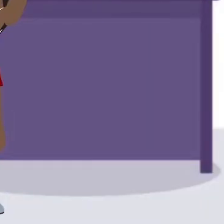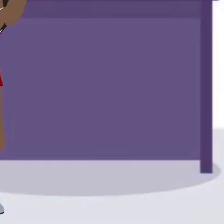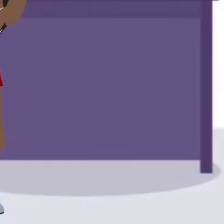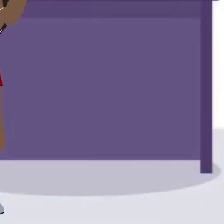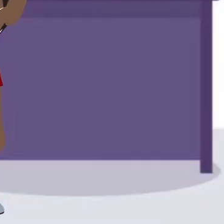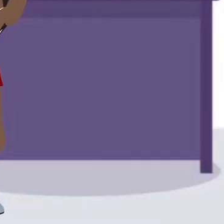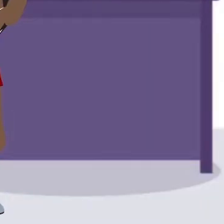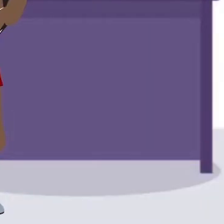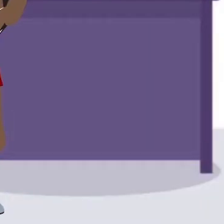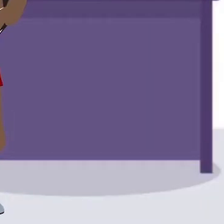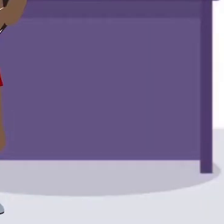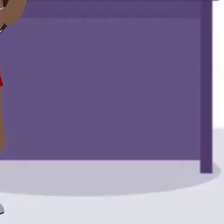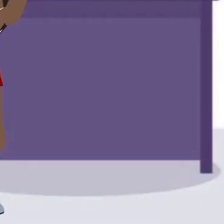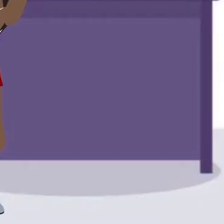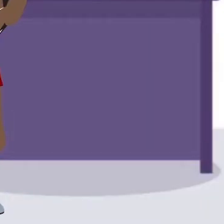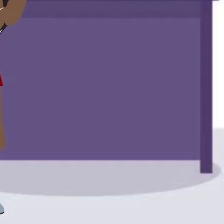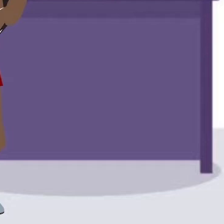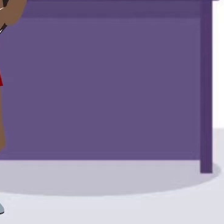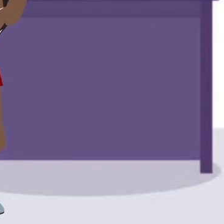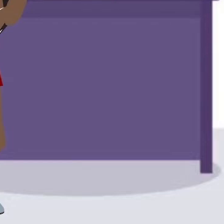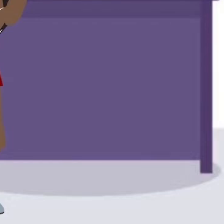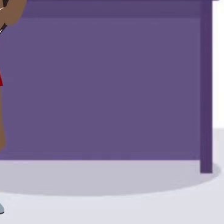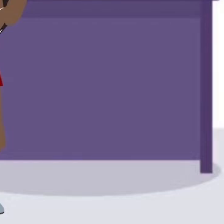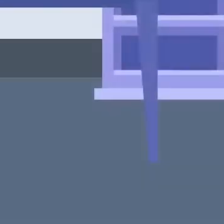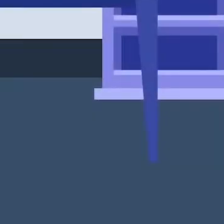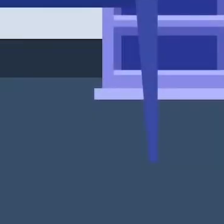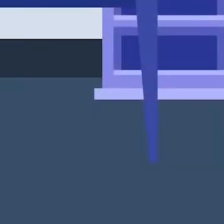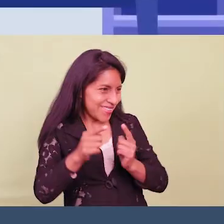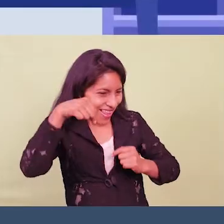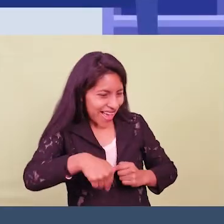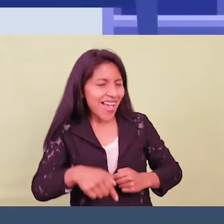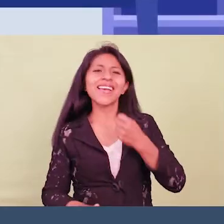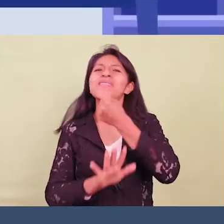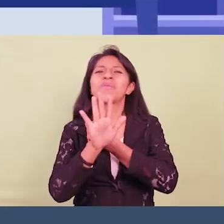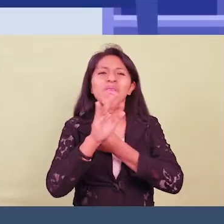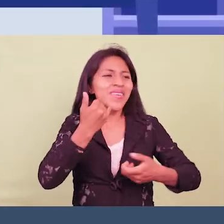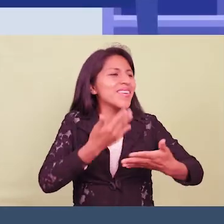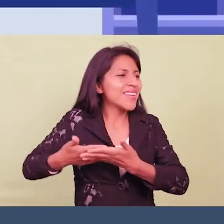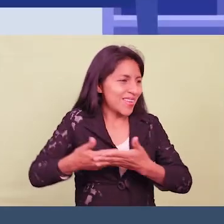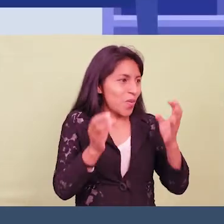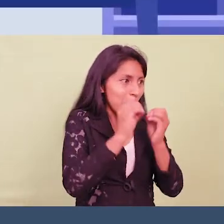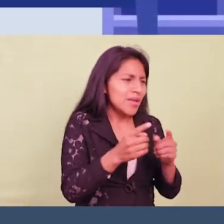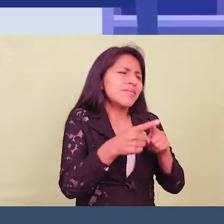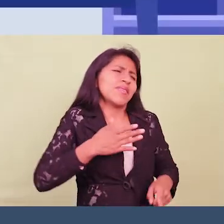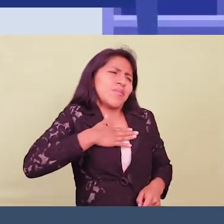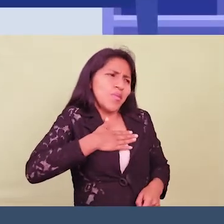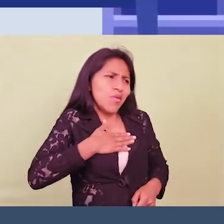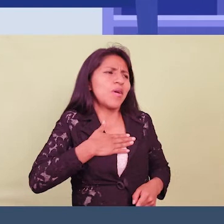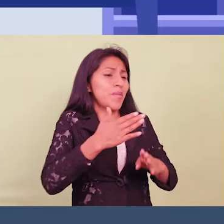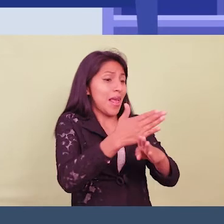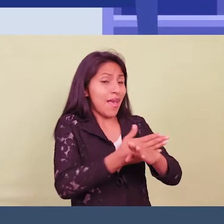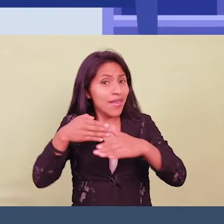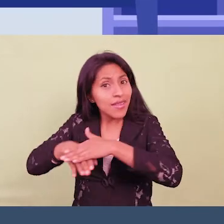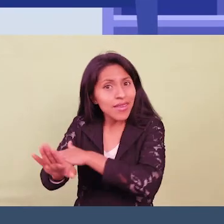denuncia. Para eso, el municipio tiene una casa de acogida. Bienvenida, señora María. Aquí van a estar seguras usted y sus guaguas. Pero por